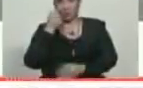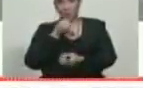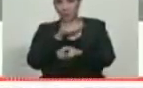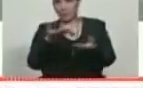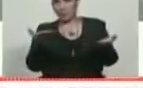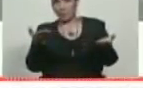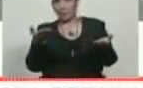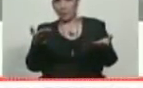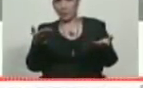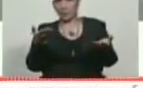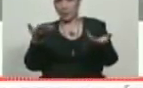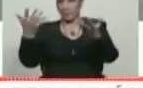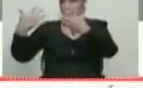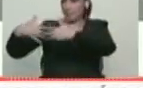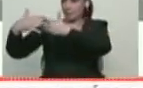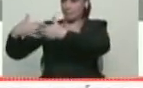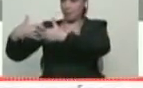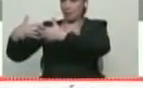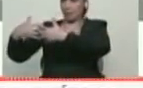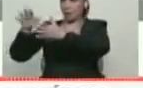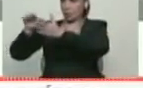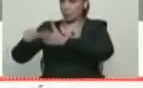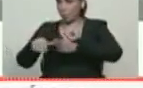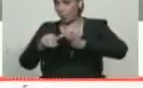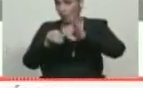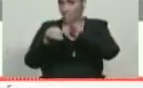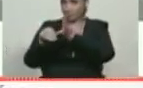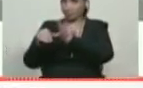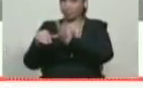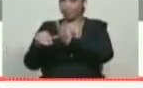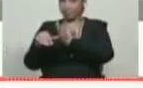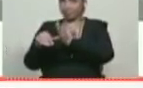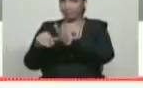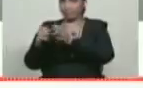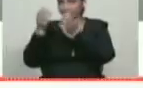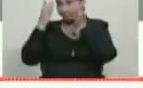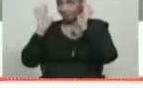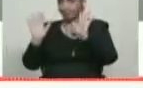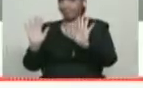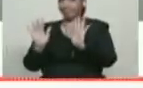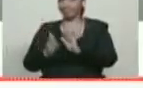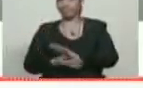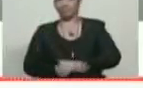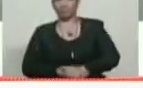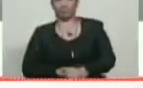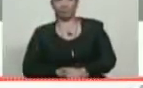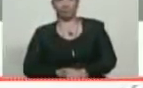patrón los está estafando para variar.